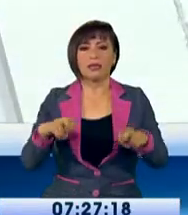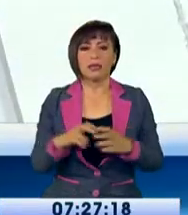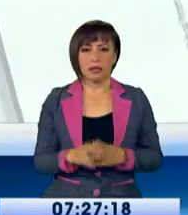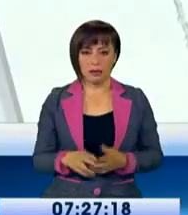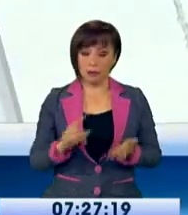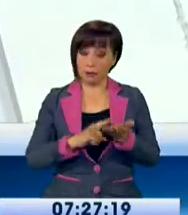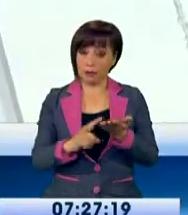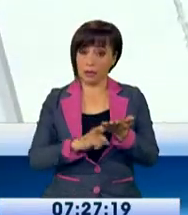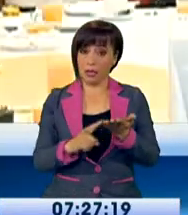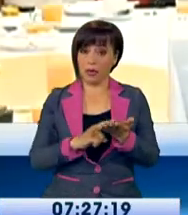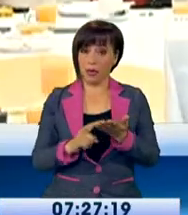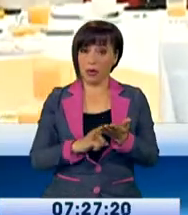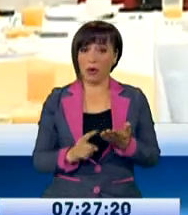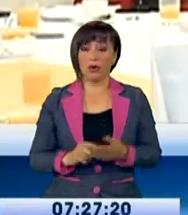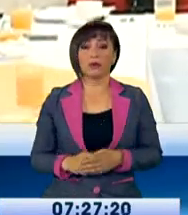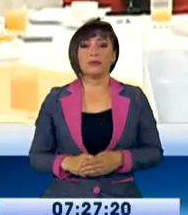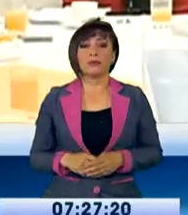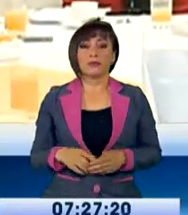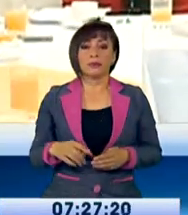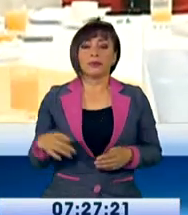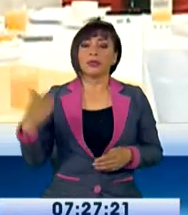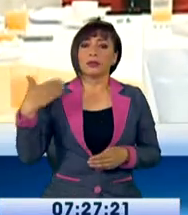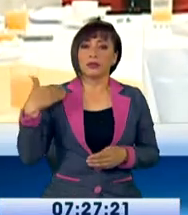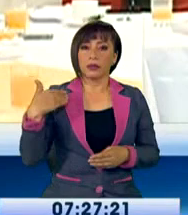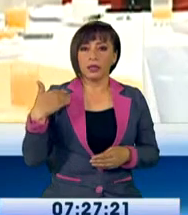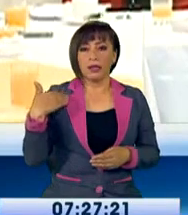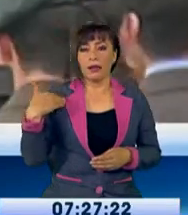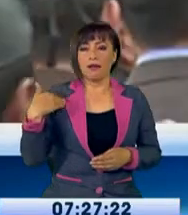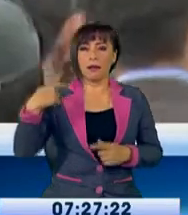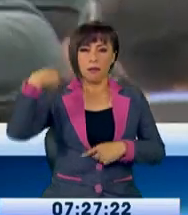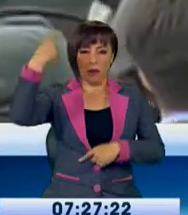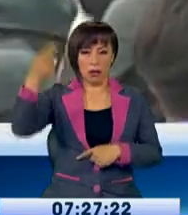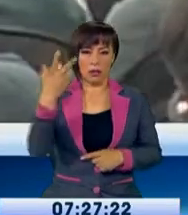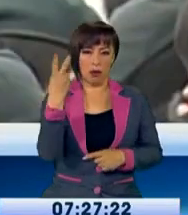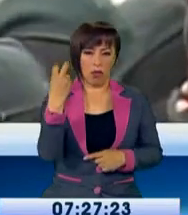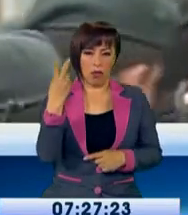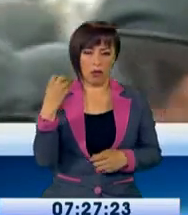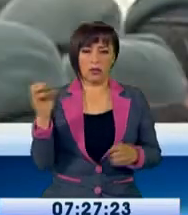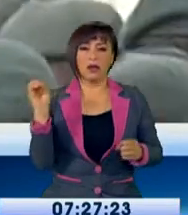Consejo de Seguridad Pública prevista para el 12 de octubre.